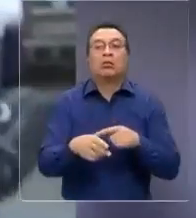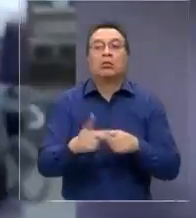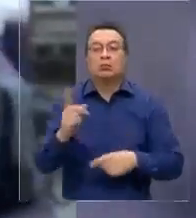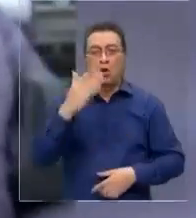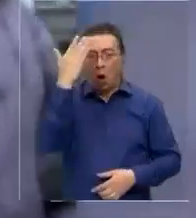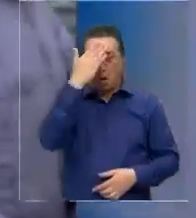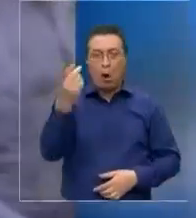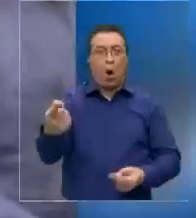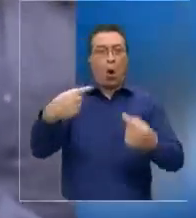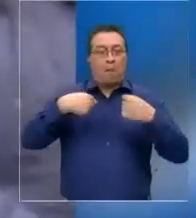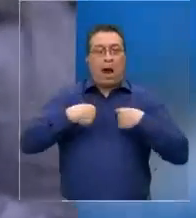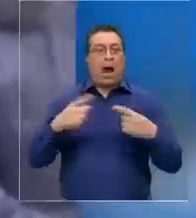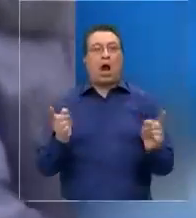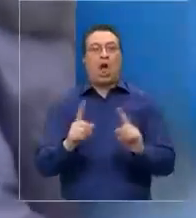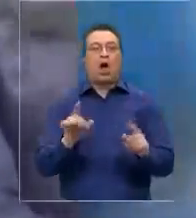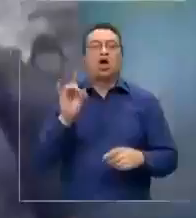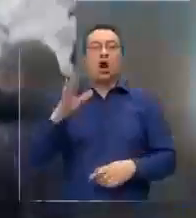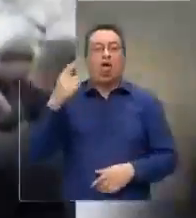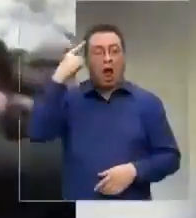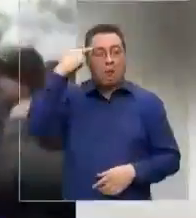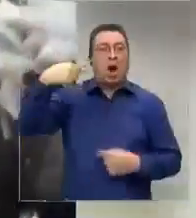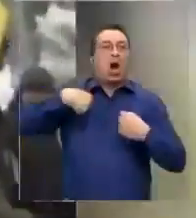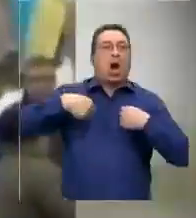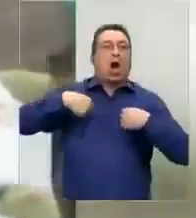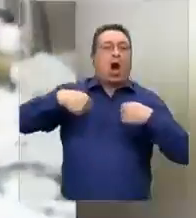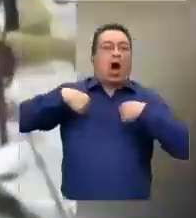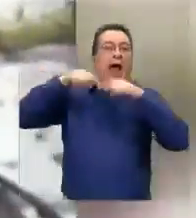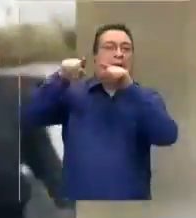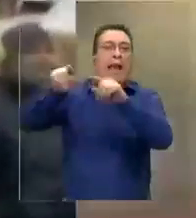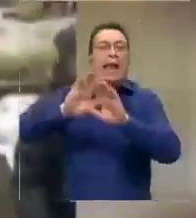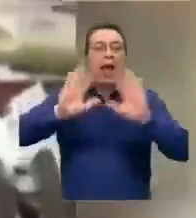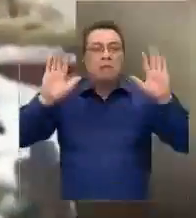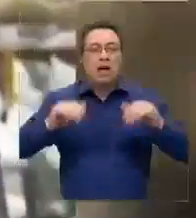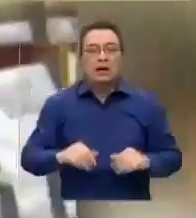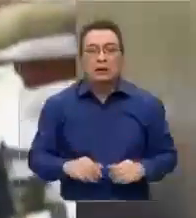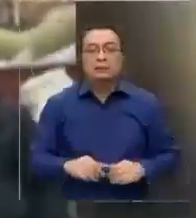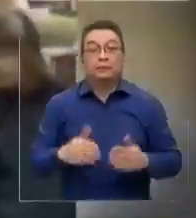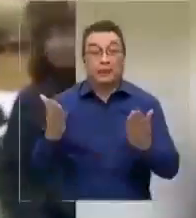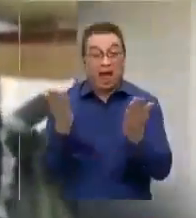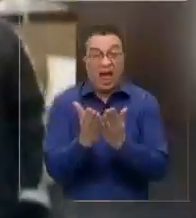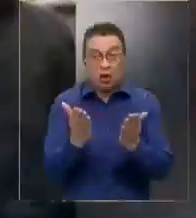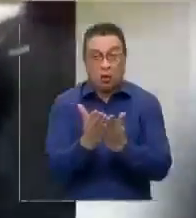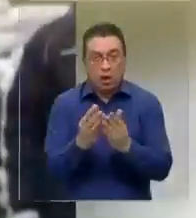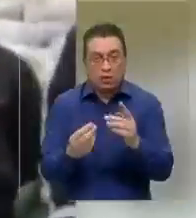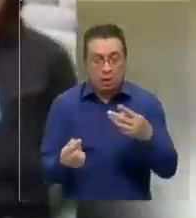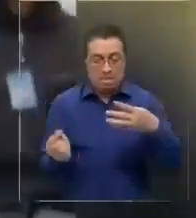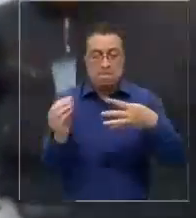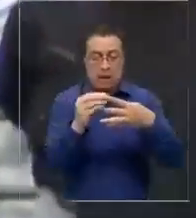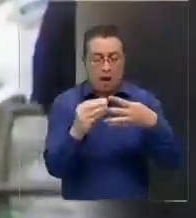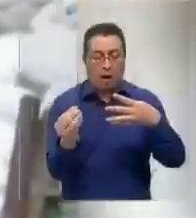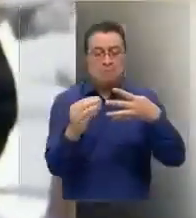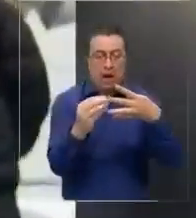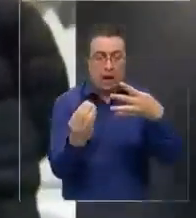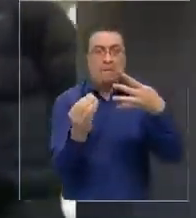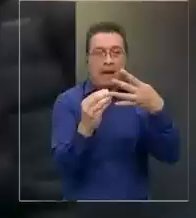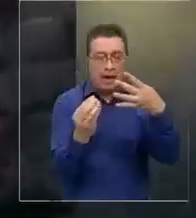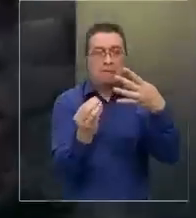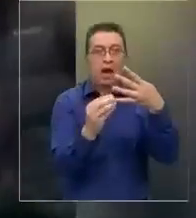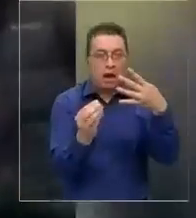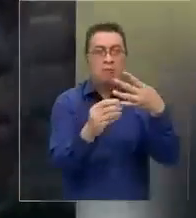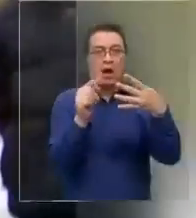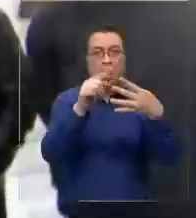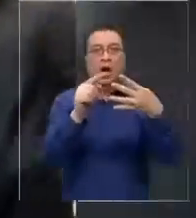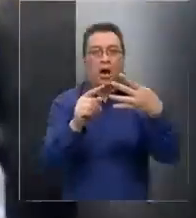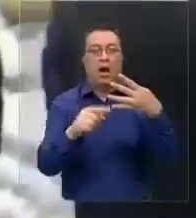de nosotros, solo de sí mismo. A los estudiantes se fueron sumando distintos gremios que comenzaron a repletar